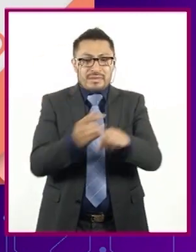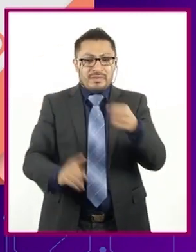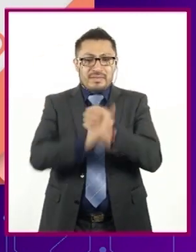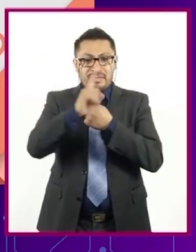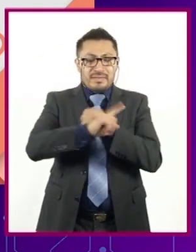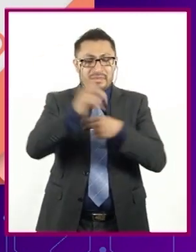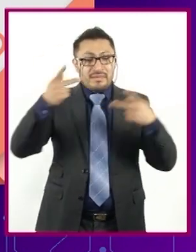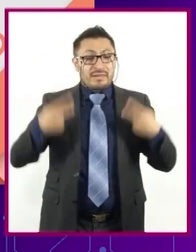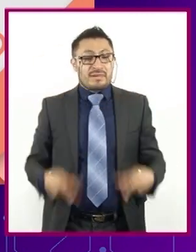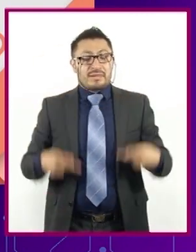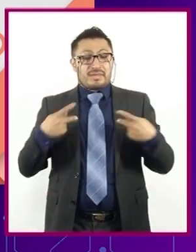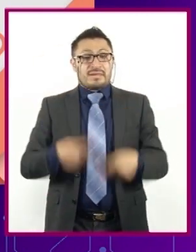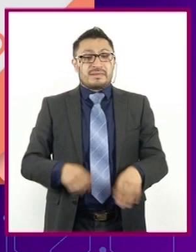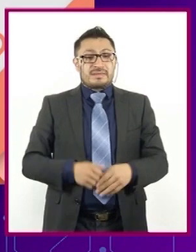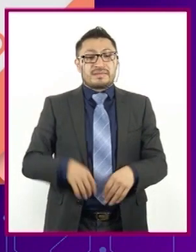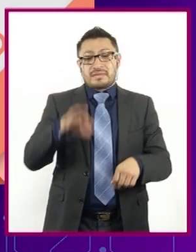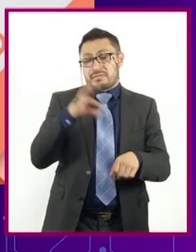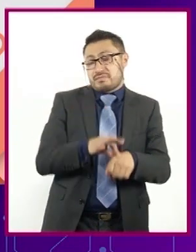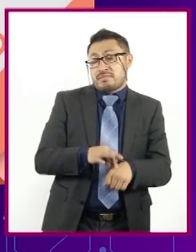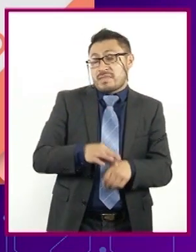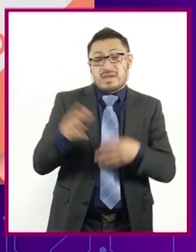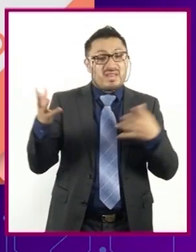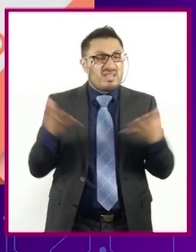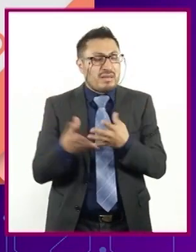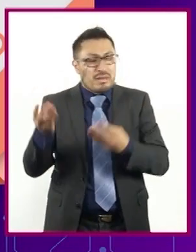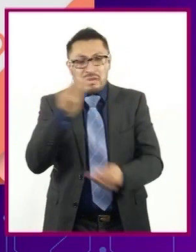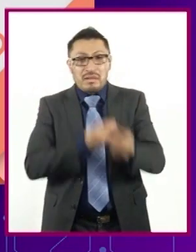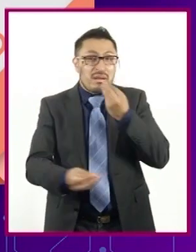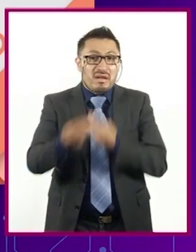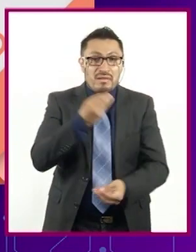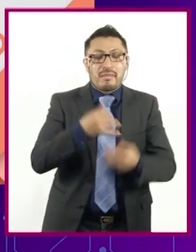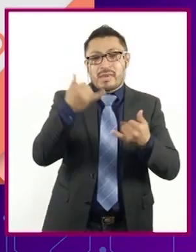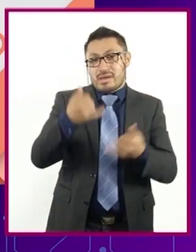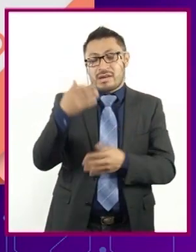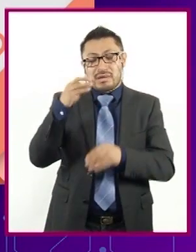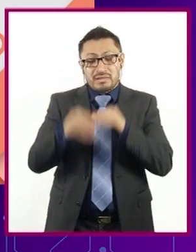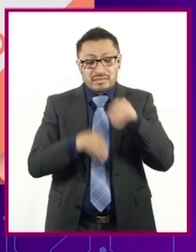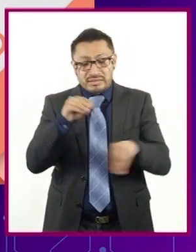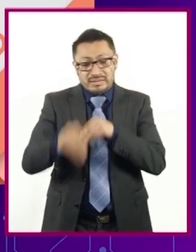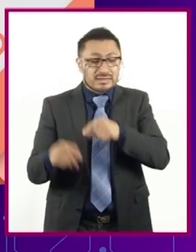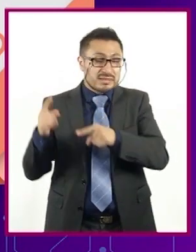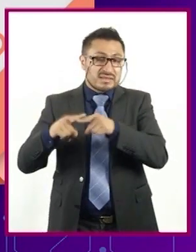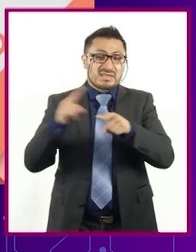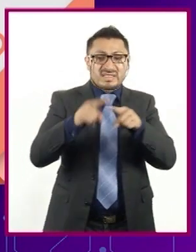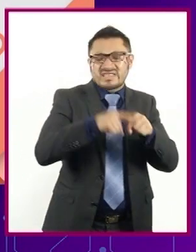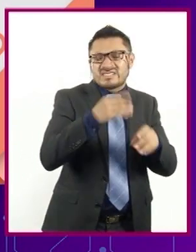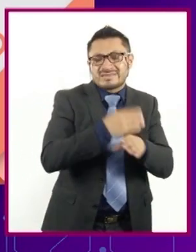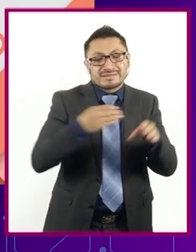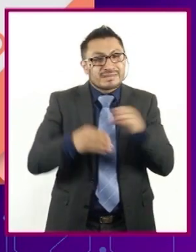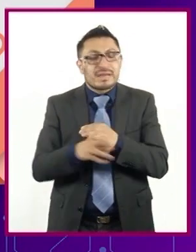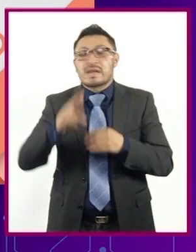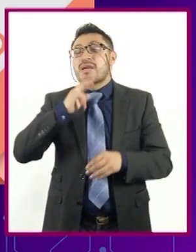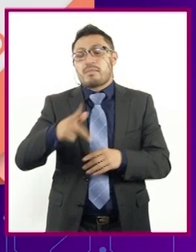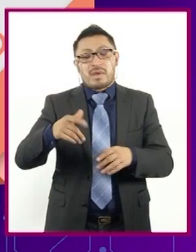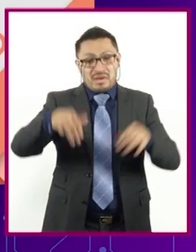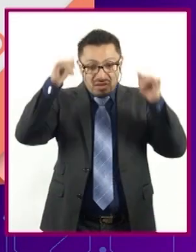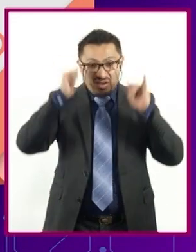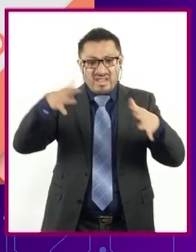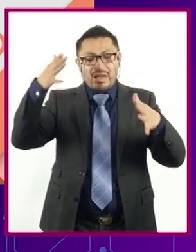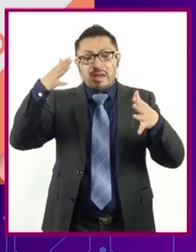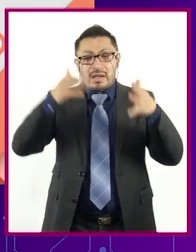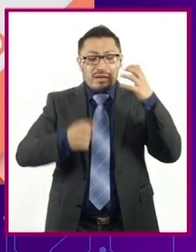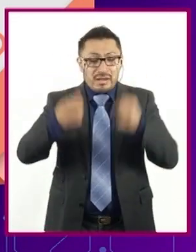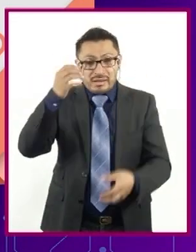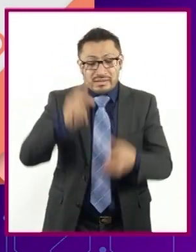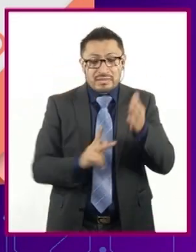seres humanos. Médicos, de elaboración de alimentos y la fabricación de numerosos compuestos de mejora de ganado y plantas